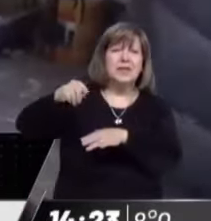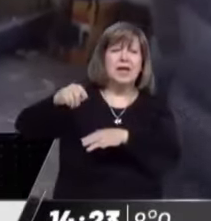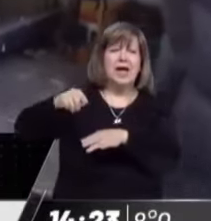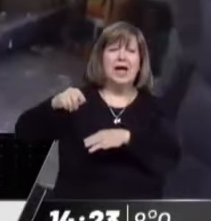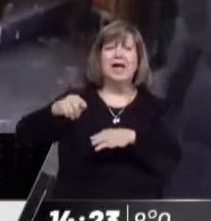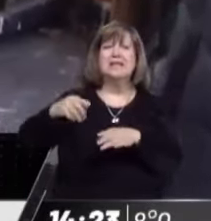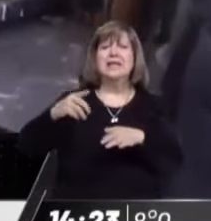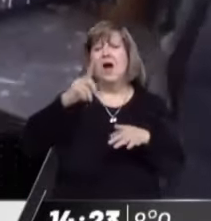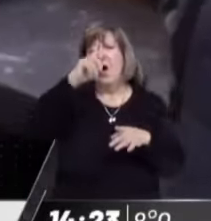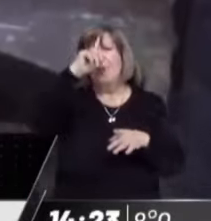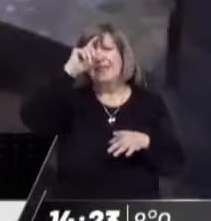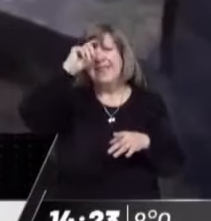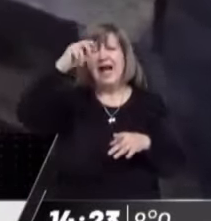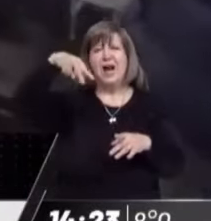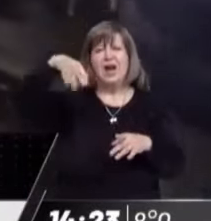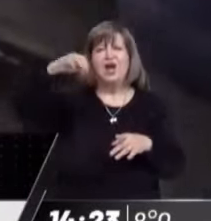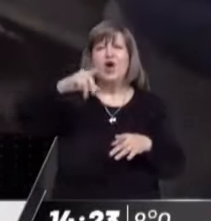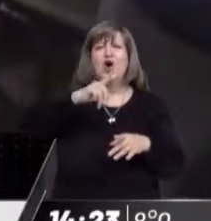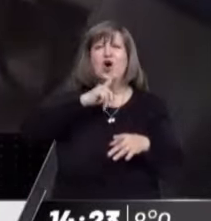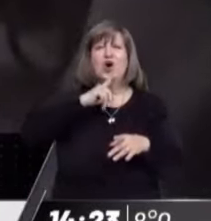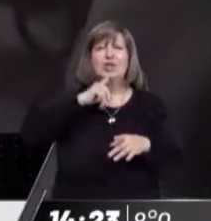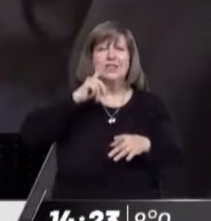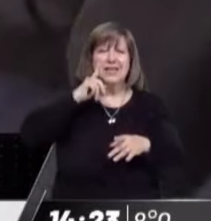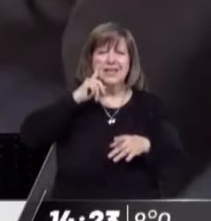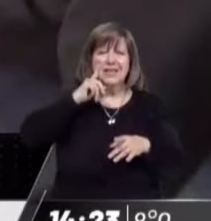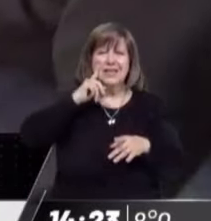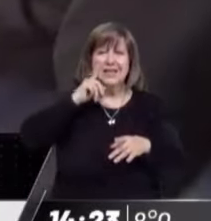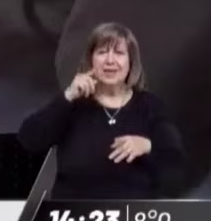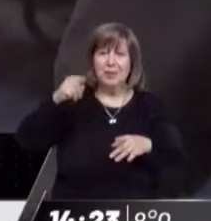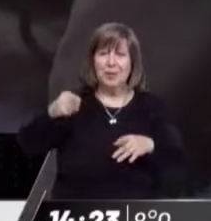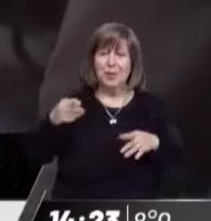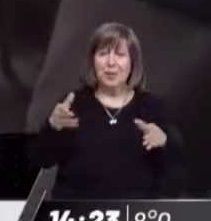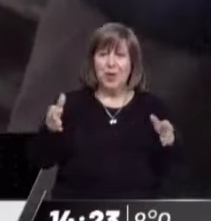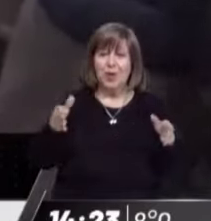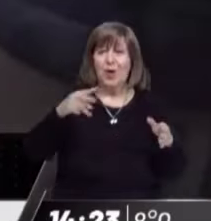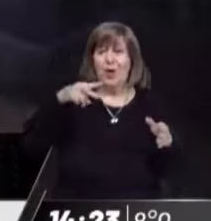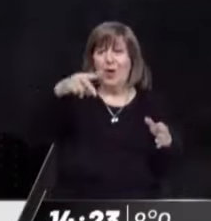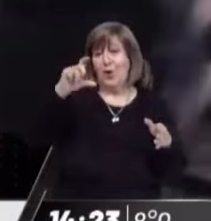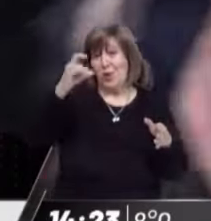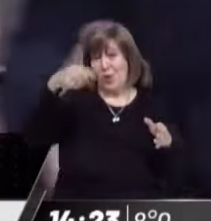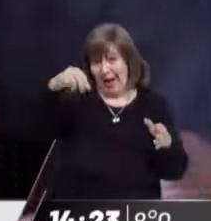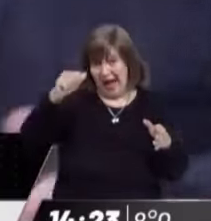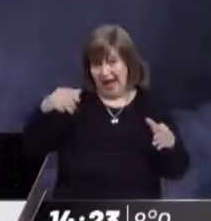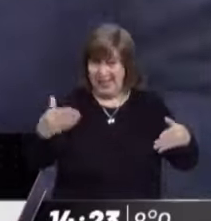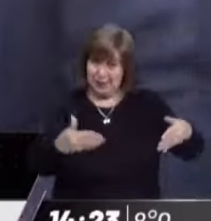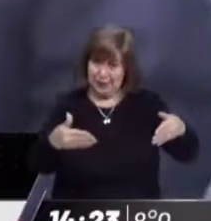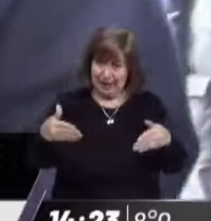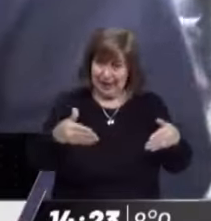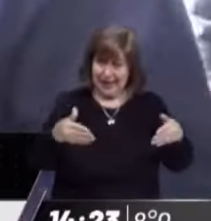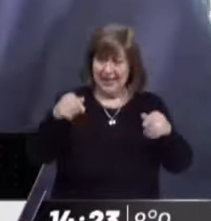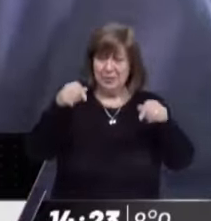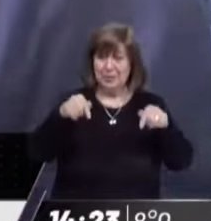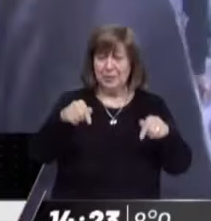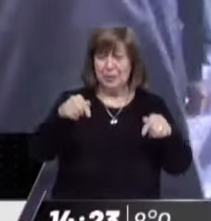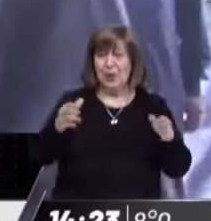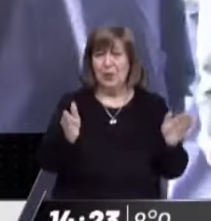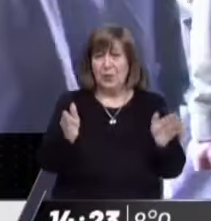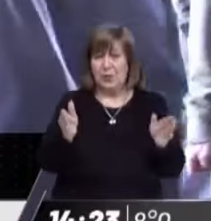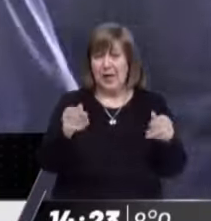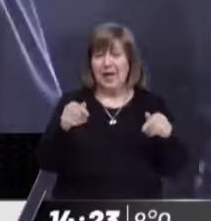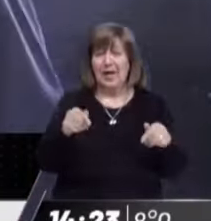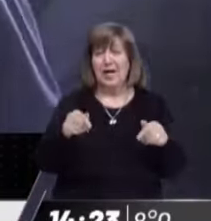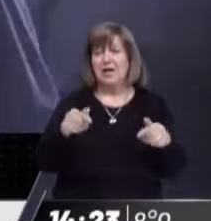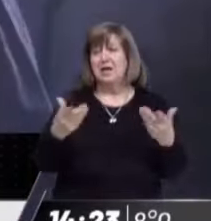del Hospital Noti, en la cual nosotros con el proyecto de Escuela Solidaria hacemos